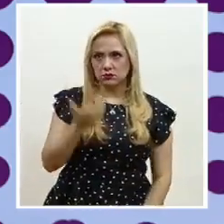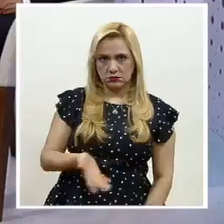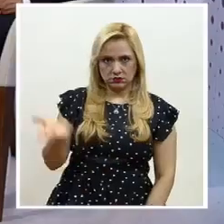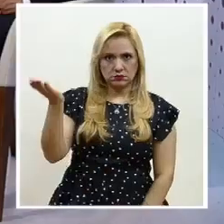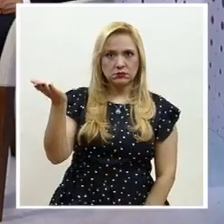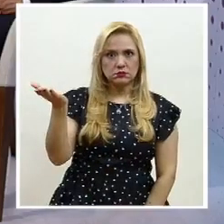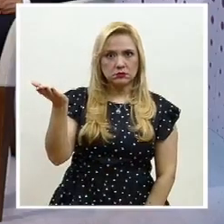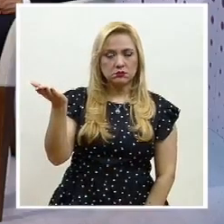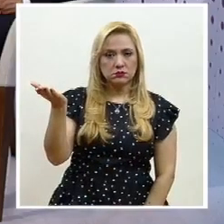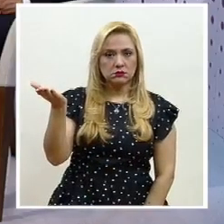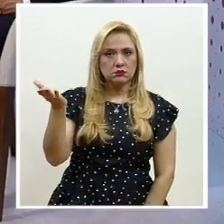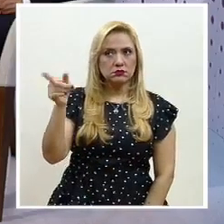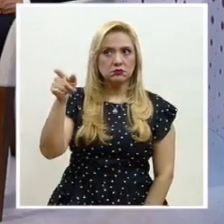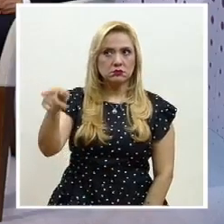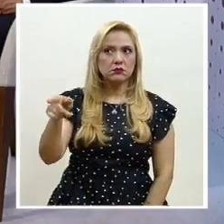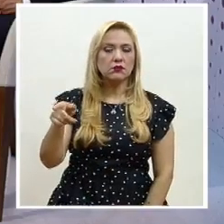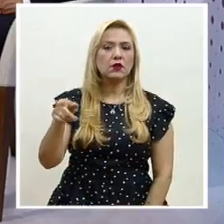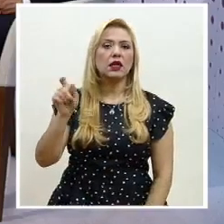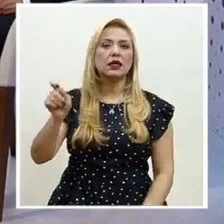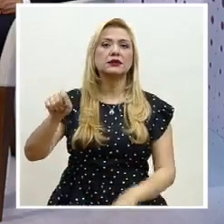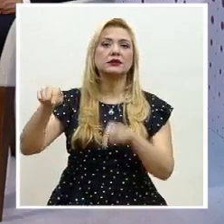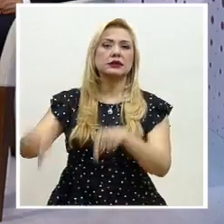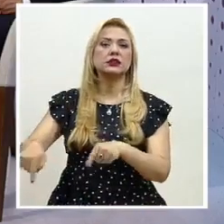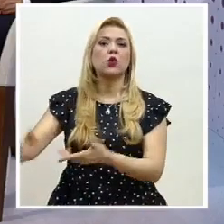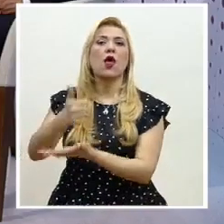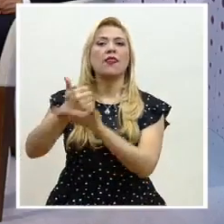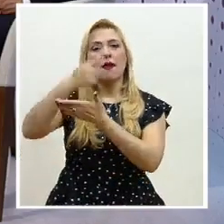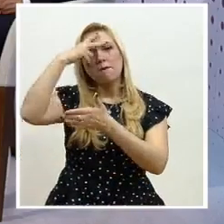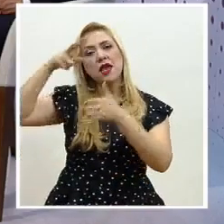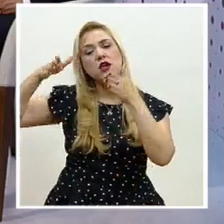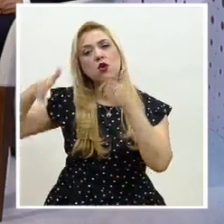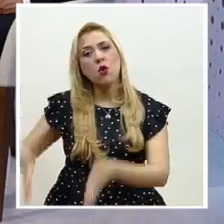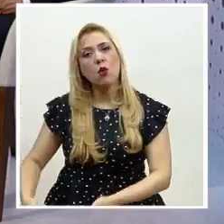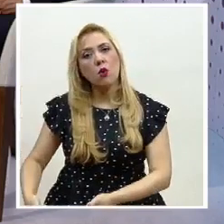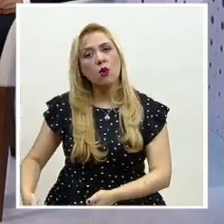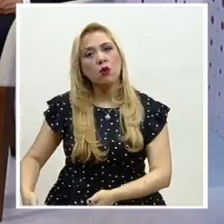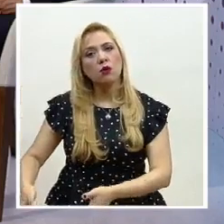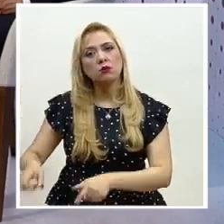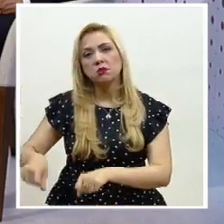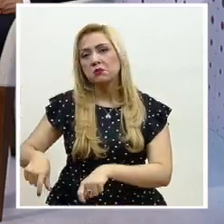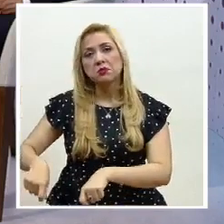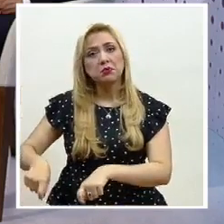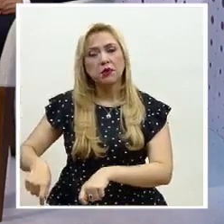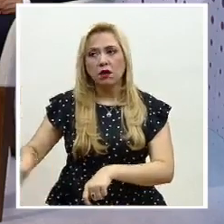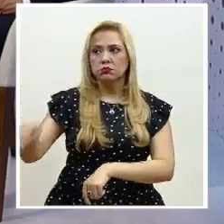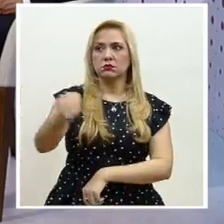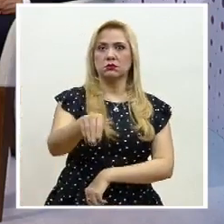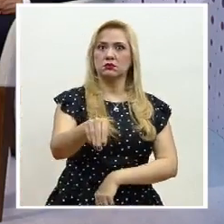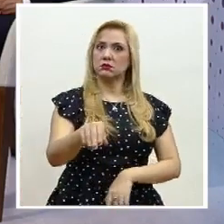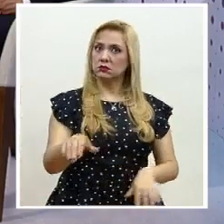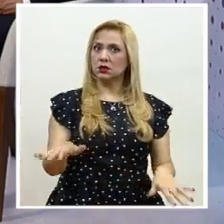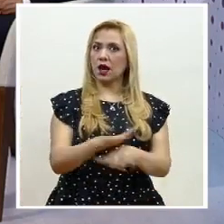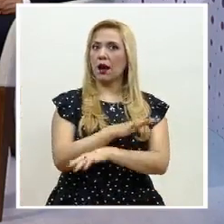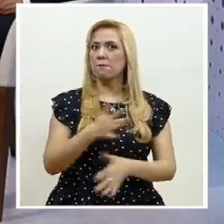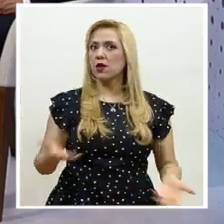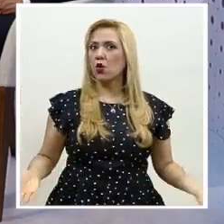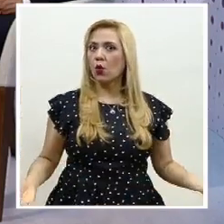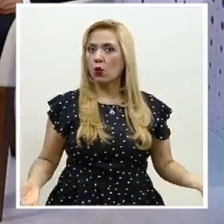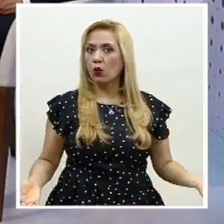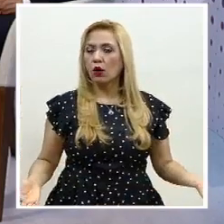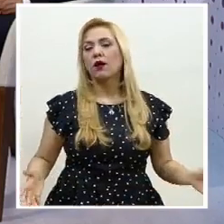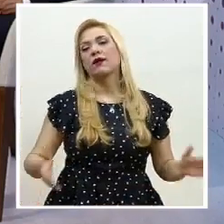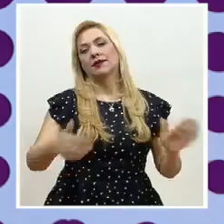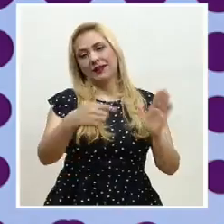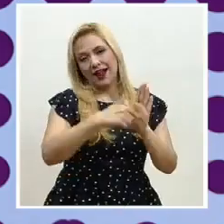siendo él un ministro de carrera judicial, pero local. Este fue un cambio que siguientemente vamos a ver con la reforma que hubo a